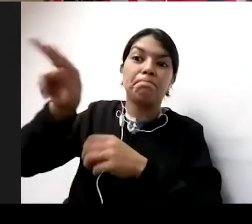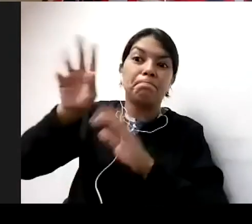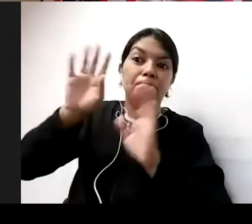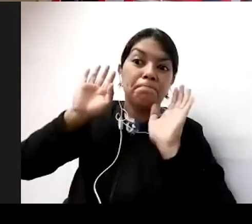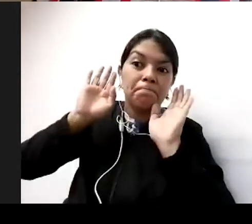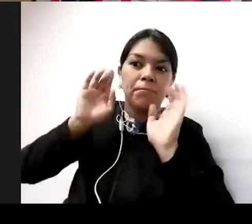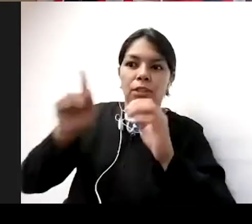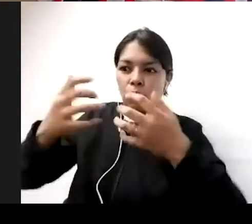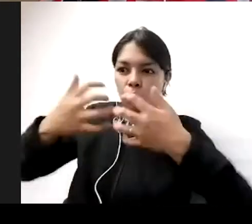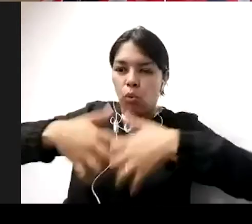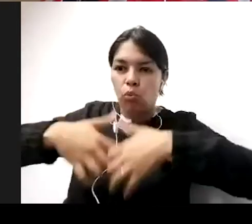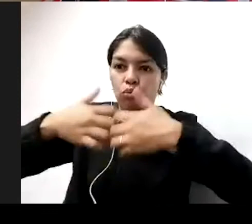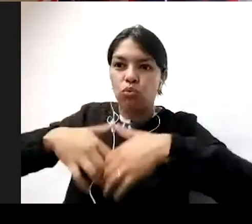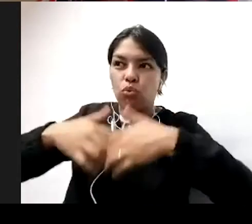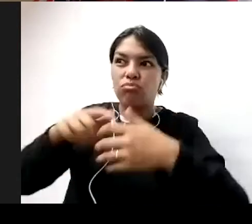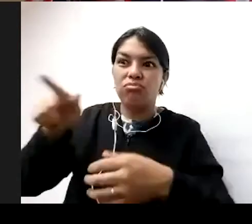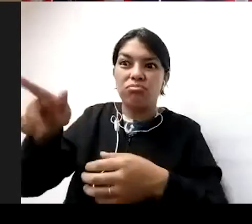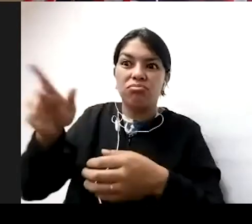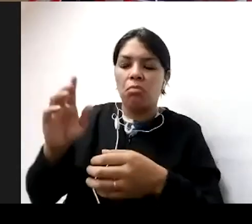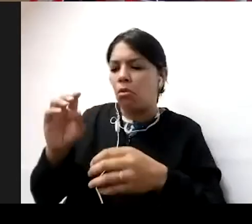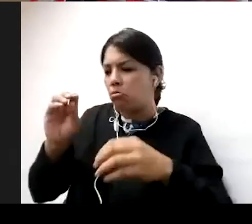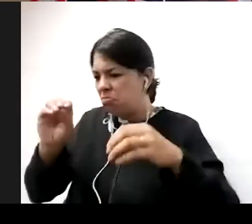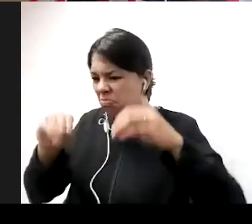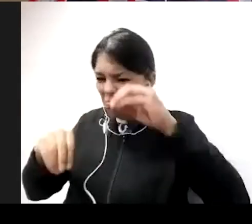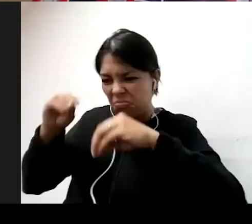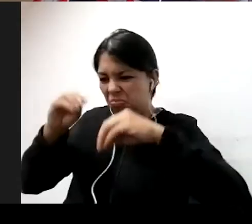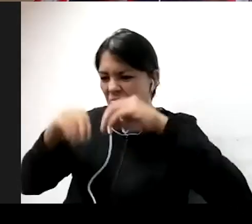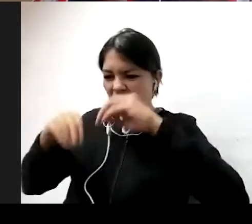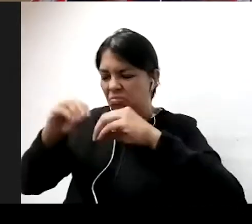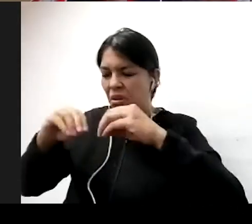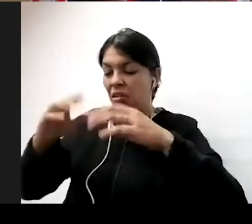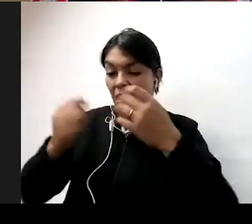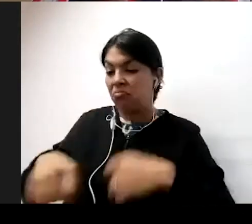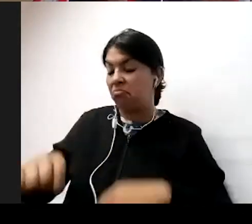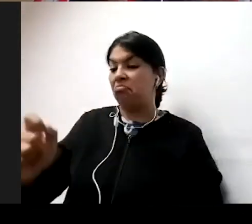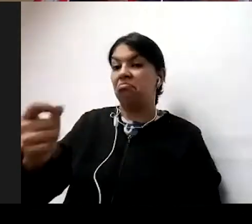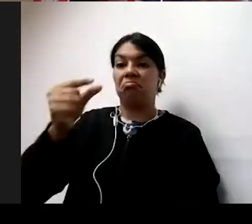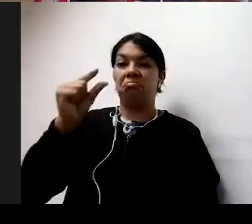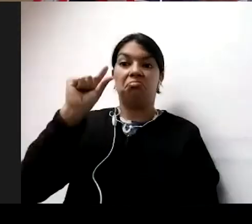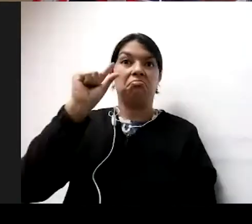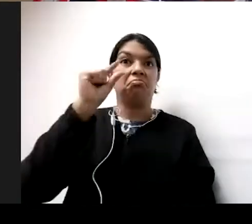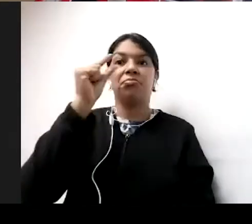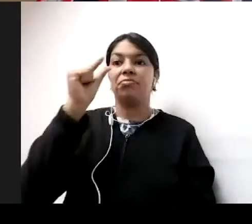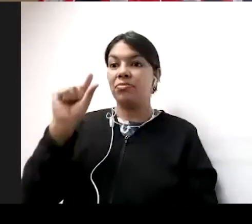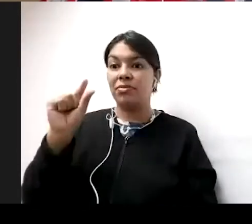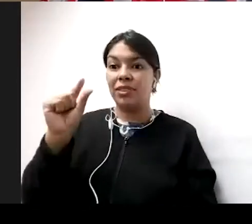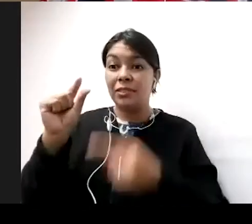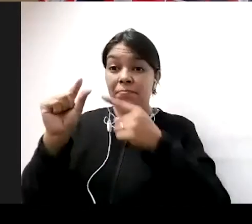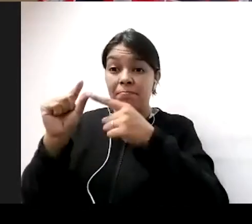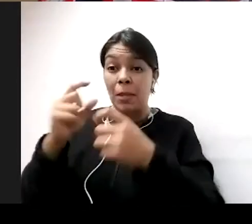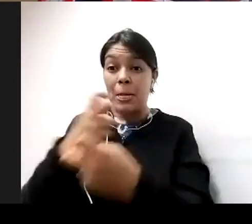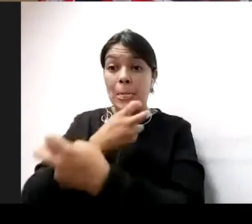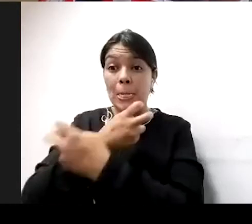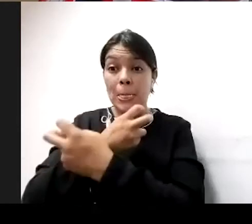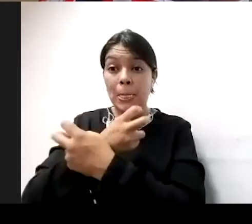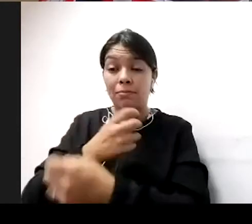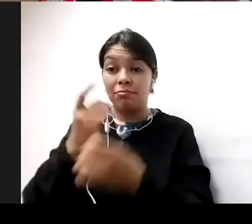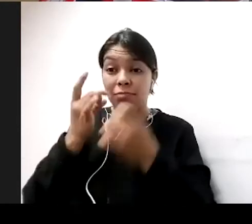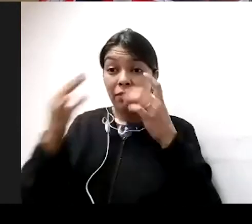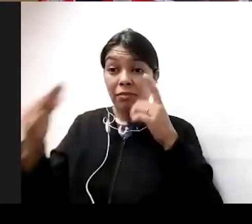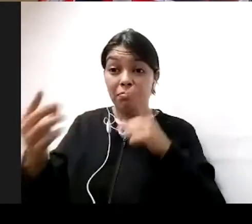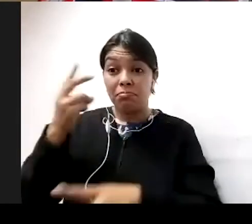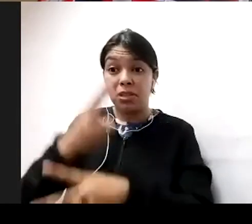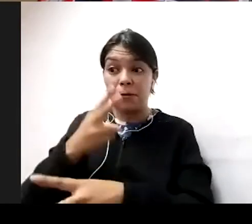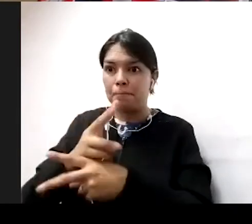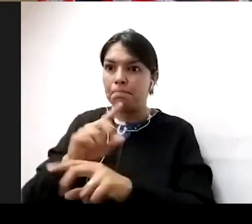ocasiones, la toxicidad y la composición final de estos componentes. Entonces la convierten en una sustancia o en